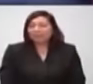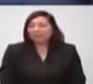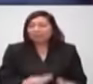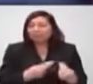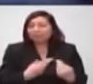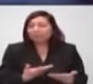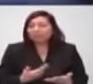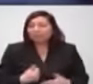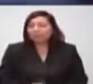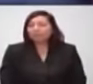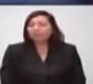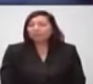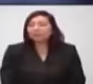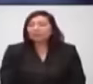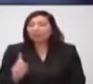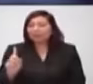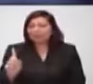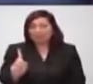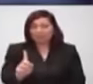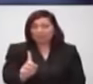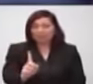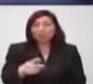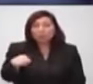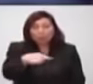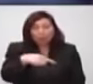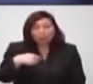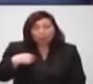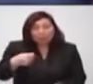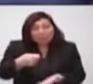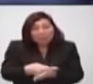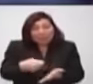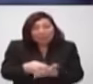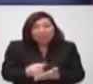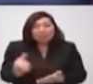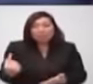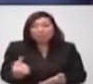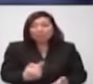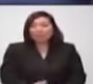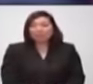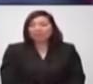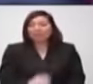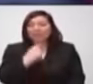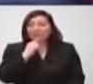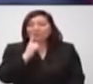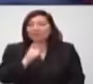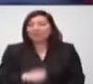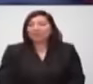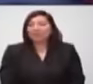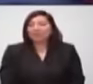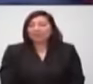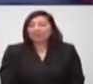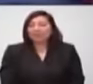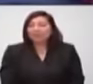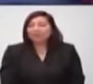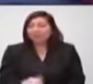cargado en las espaldas a cada ciudadano que hoy día transitamos por la ciudad de Lima. Mi pregunta es, ¿se han